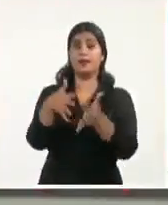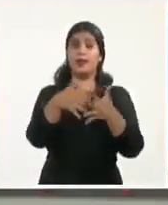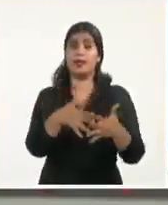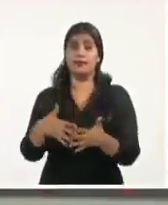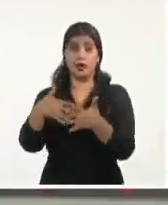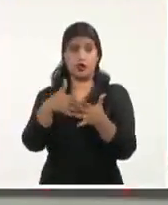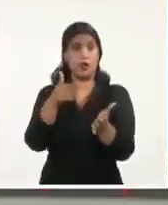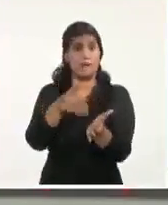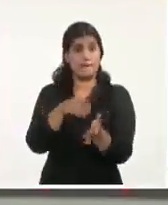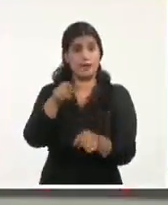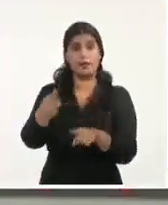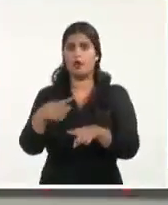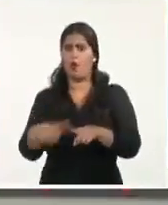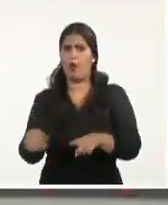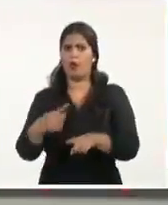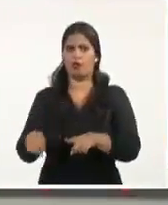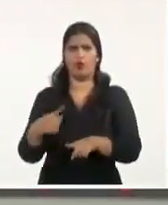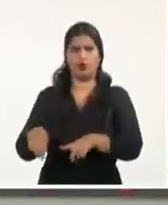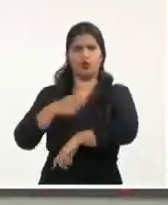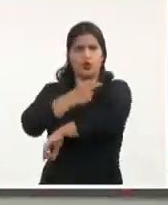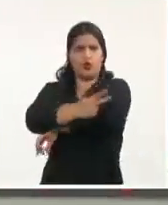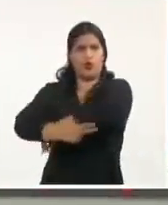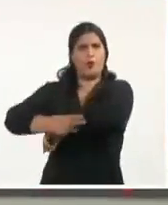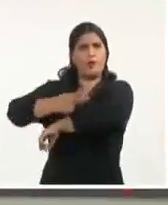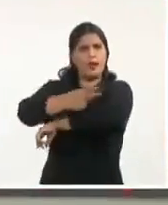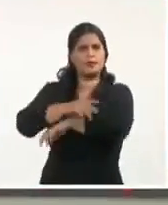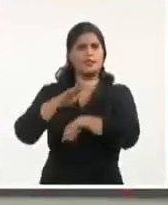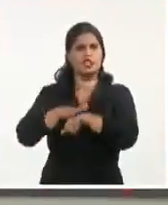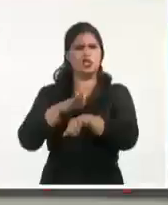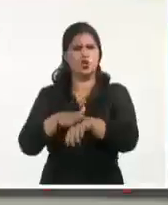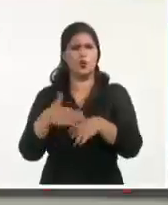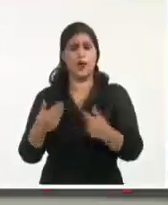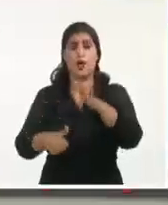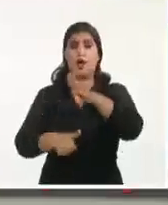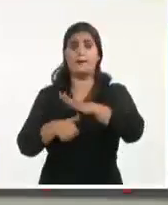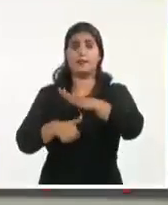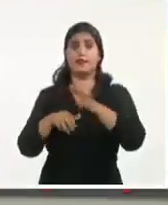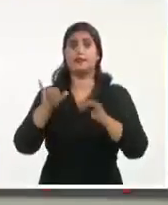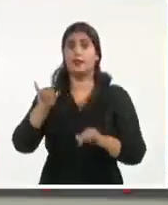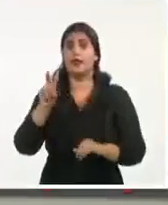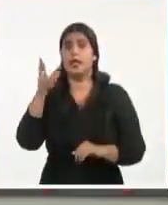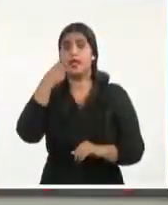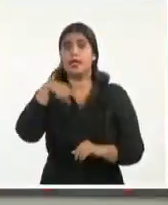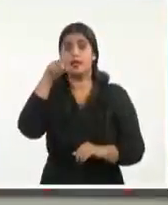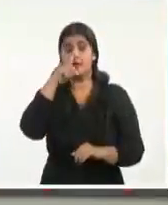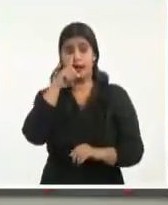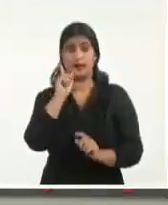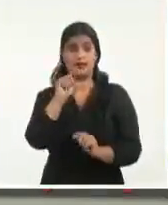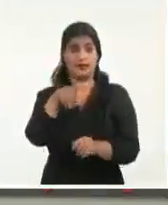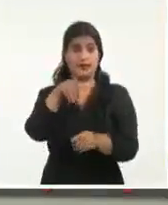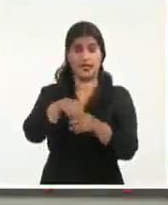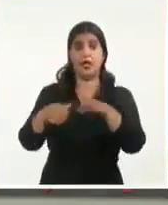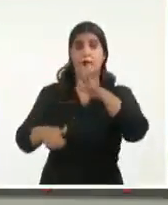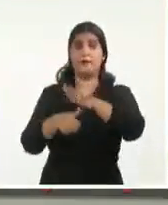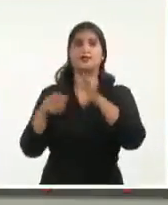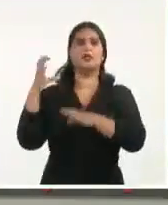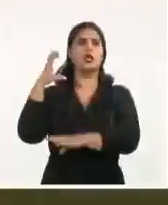ver con las aspiraciones del gobierno de Iván Duque de que Colombia sea miembro de la Organización del Tratado del Atlántico Norte,